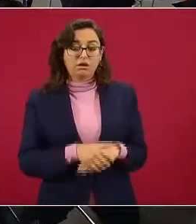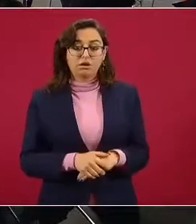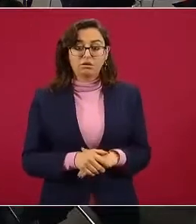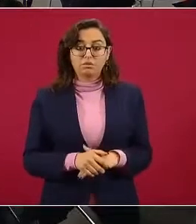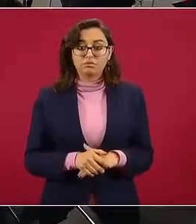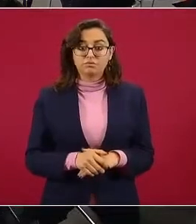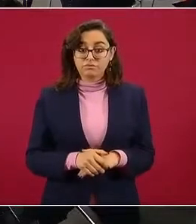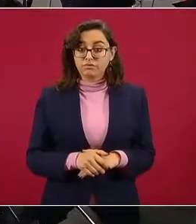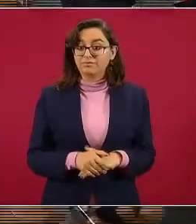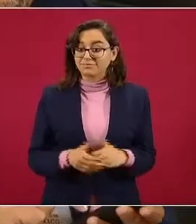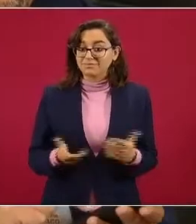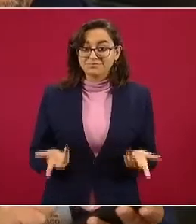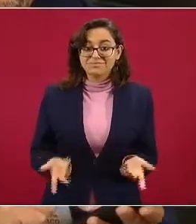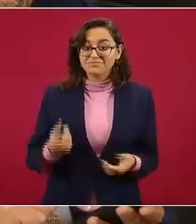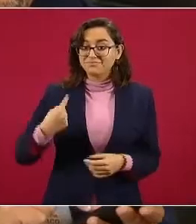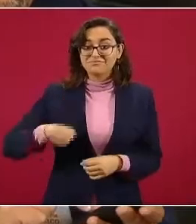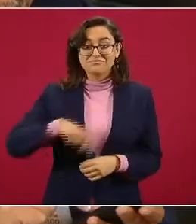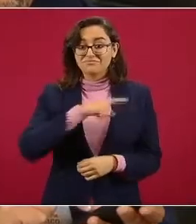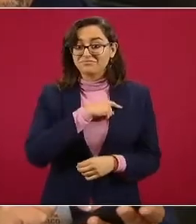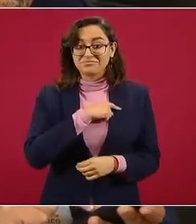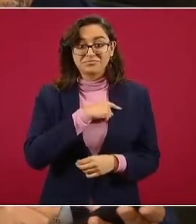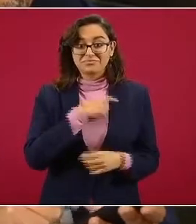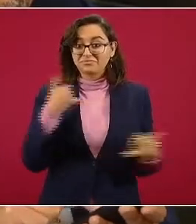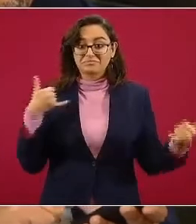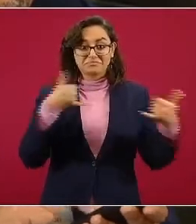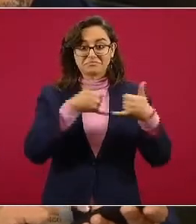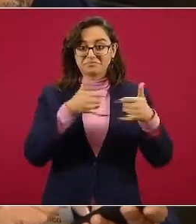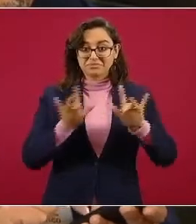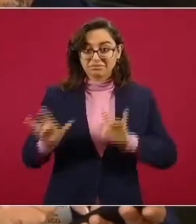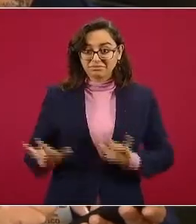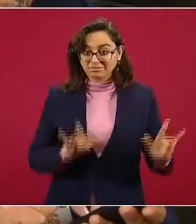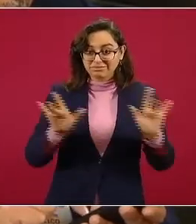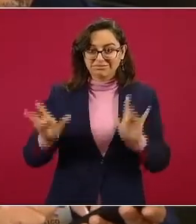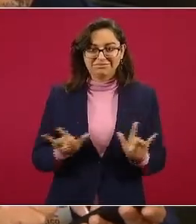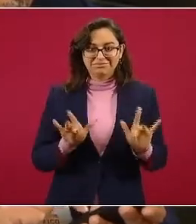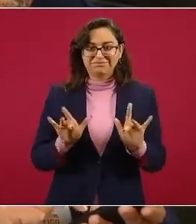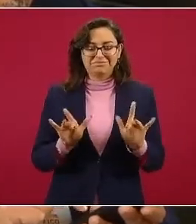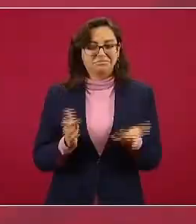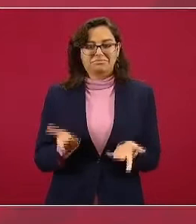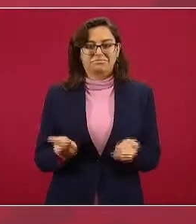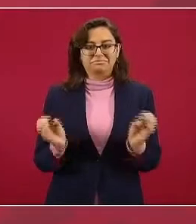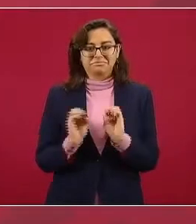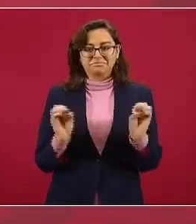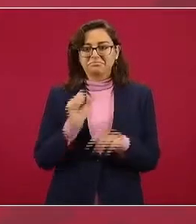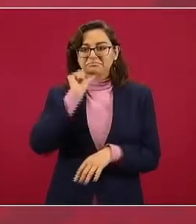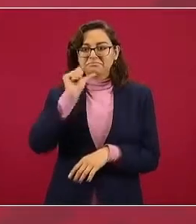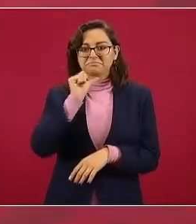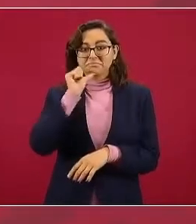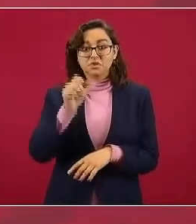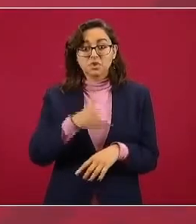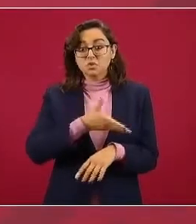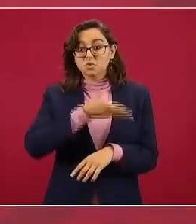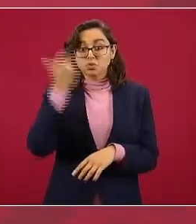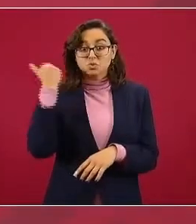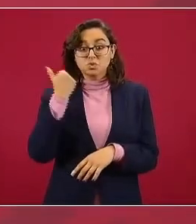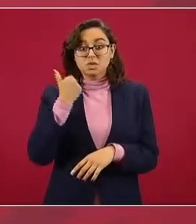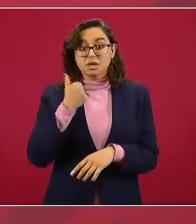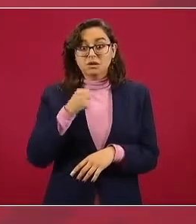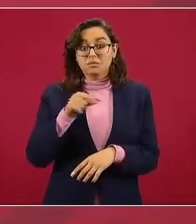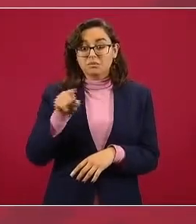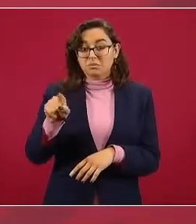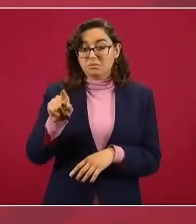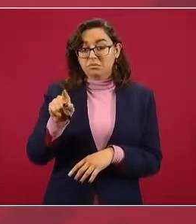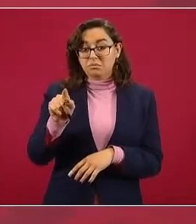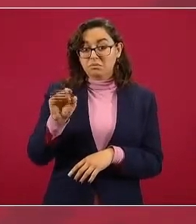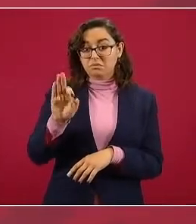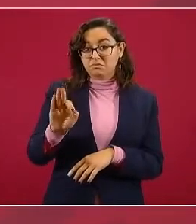Pues es lo que le acabo de decir. Nosotros no grabamos las llamadas. No sé si el fiscal general la grabe. Nosotros no tenemos